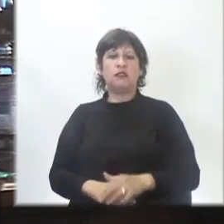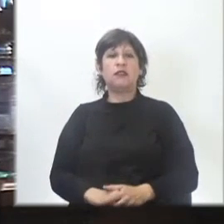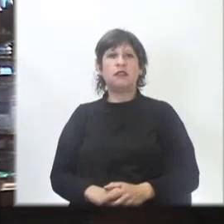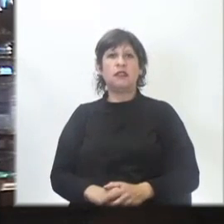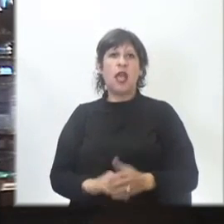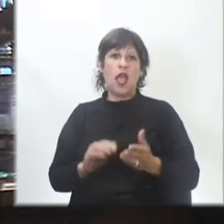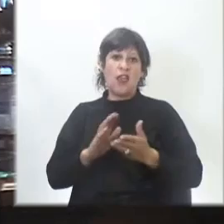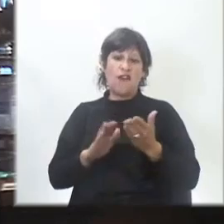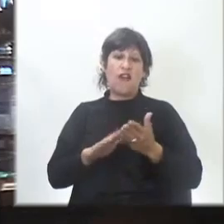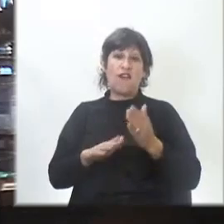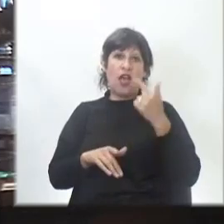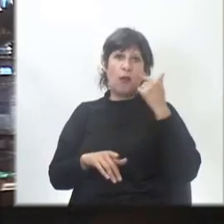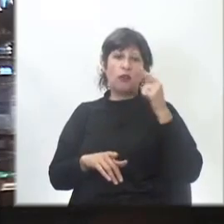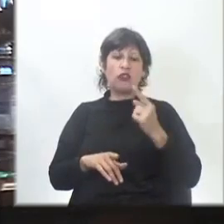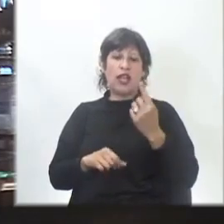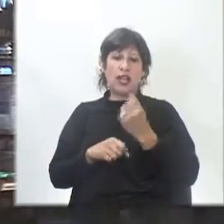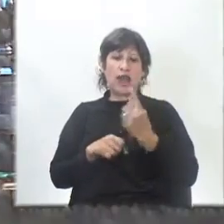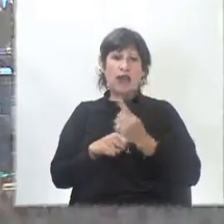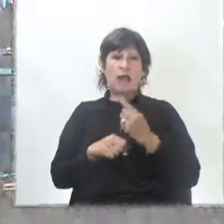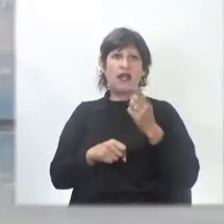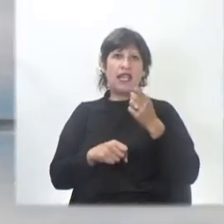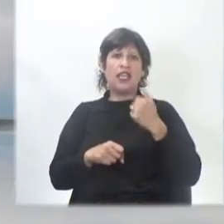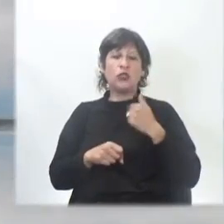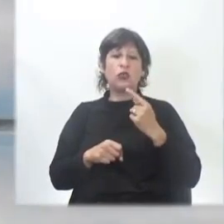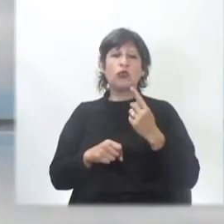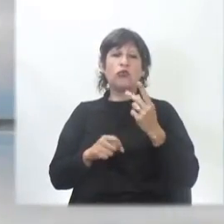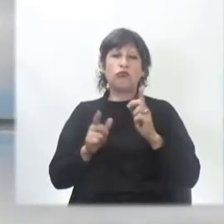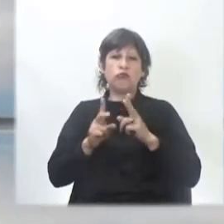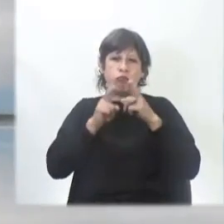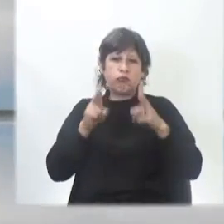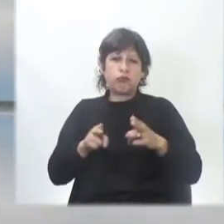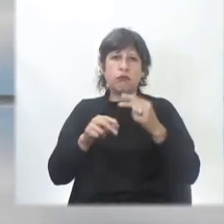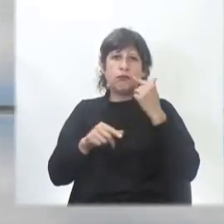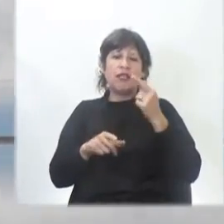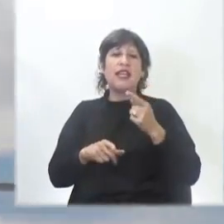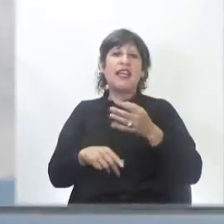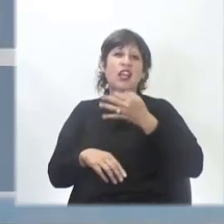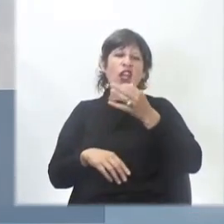Y vamos a ir a la primera, esto es un pequeño fragmento de lo que dice